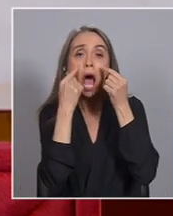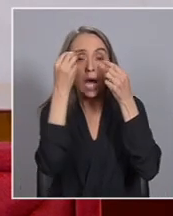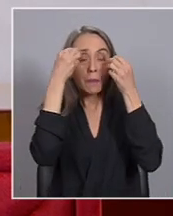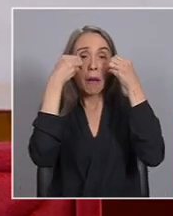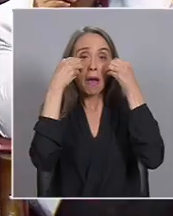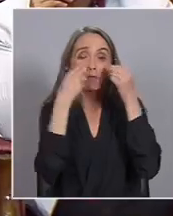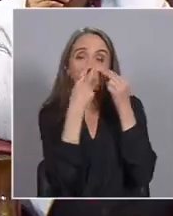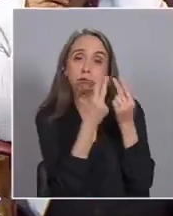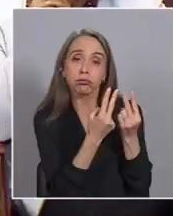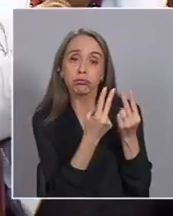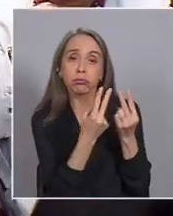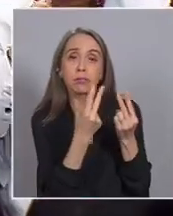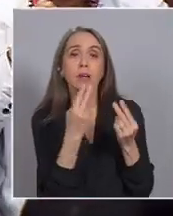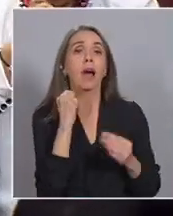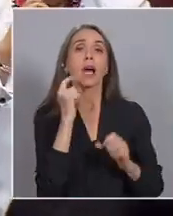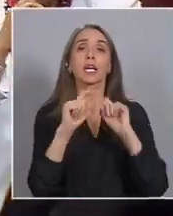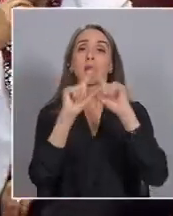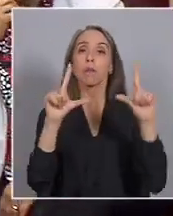en Quilpué,